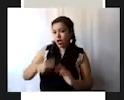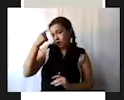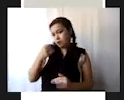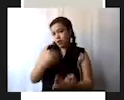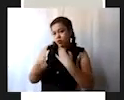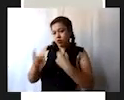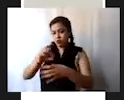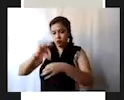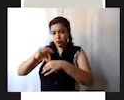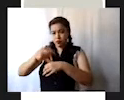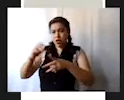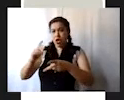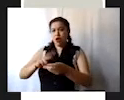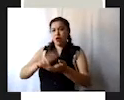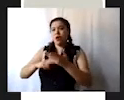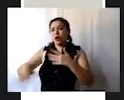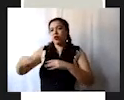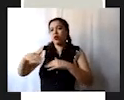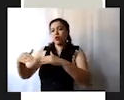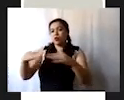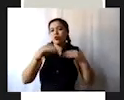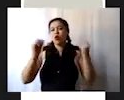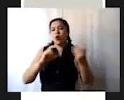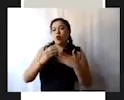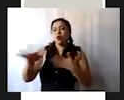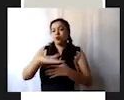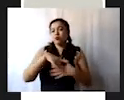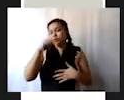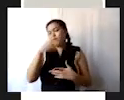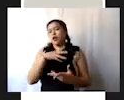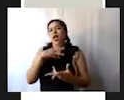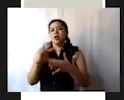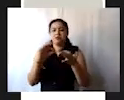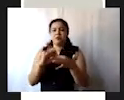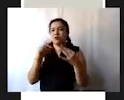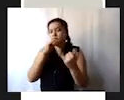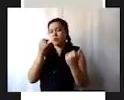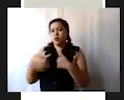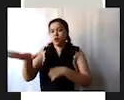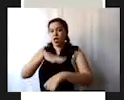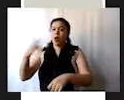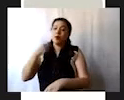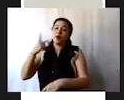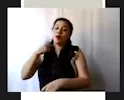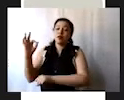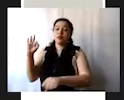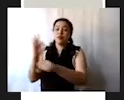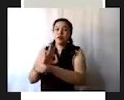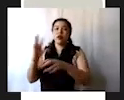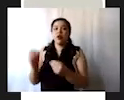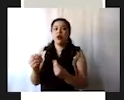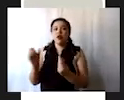democratización o apertura de espacios. Es también otra oportunidad para proteger el espacio político o de incidencia de